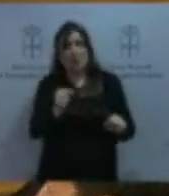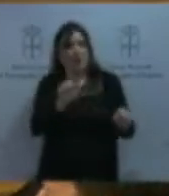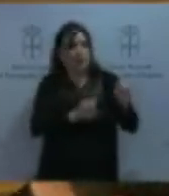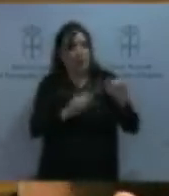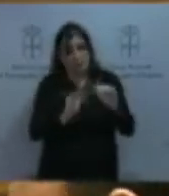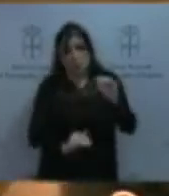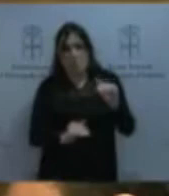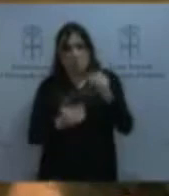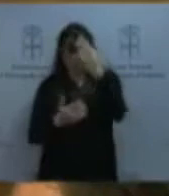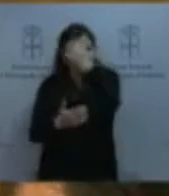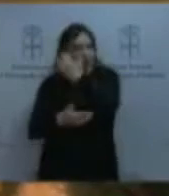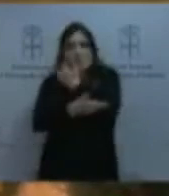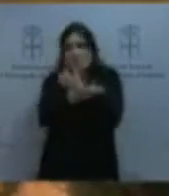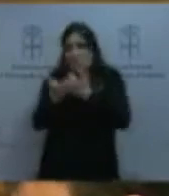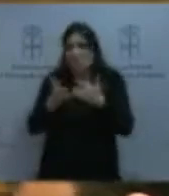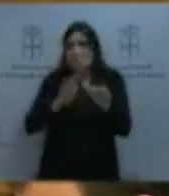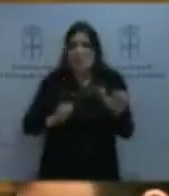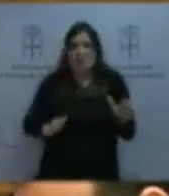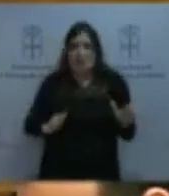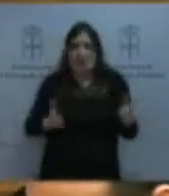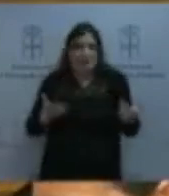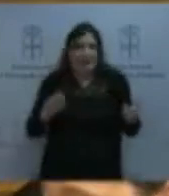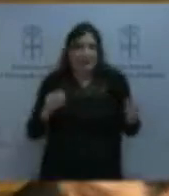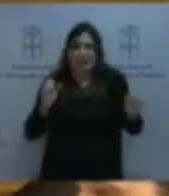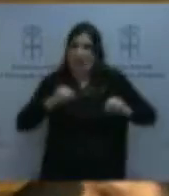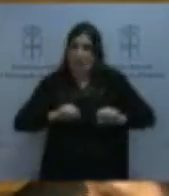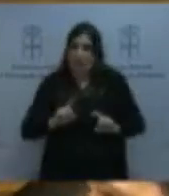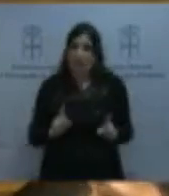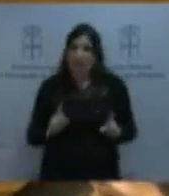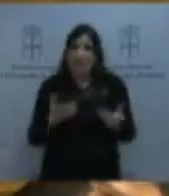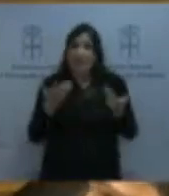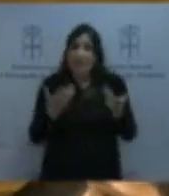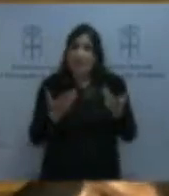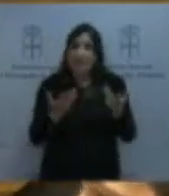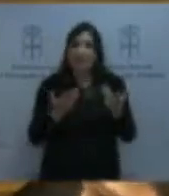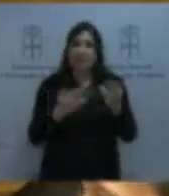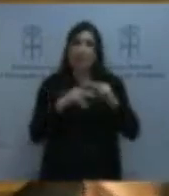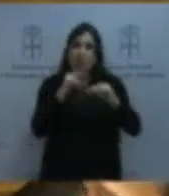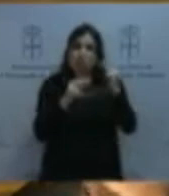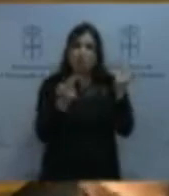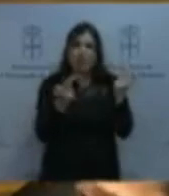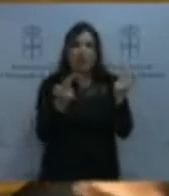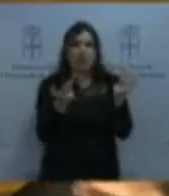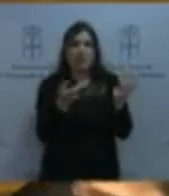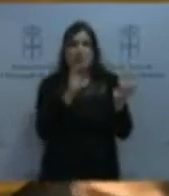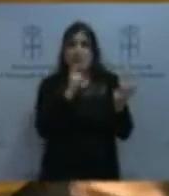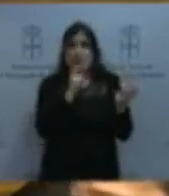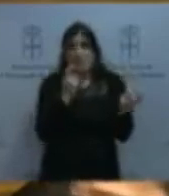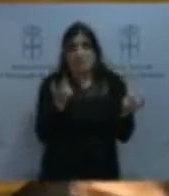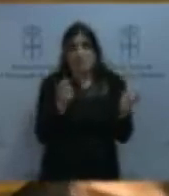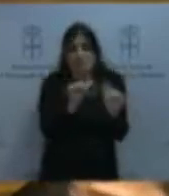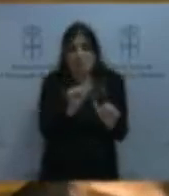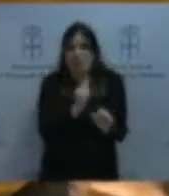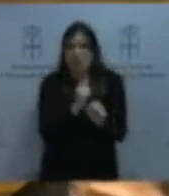Cámara, de que esto sea así, que es muy difícil construir algo sobre esa diferencia del mundo de trabajo. También hemos hablado de esa menor